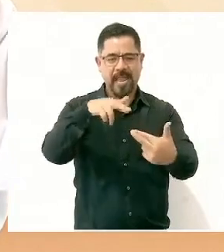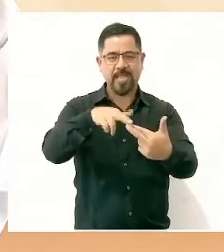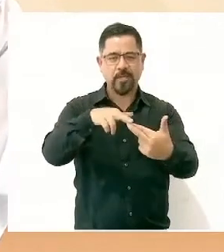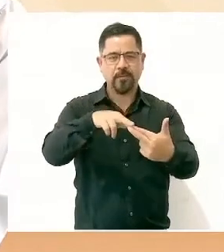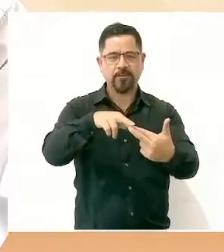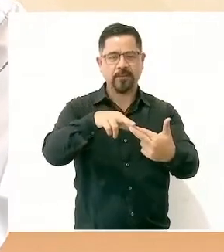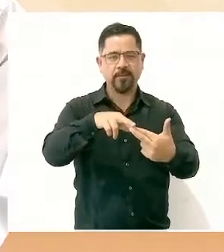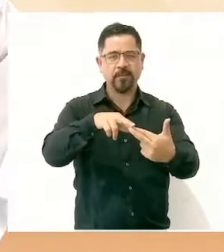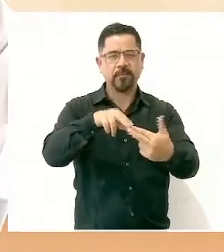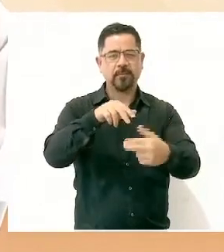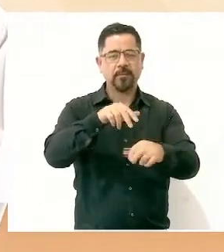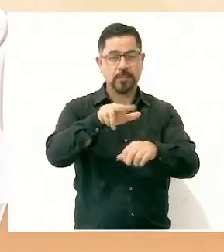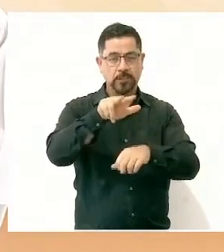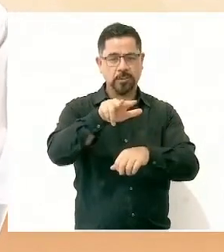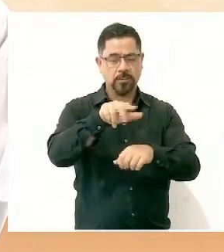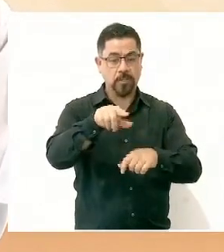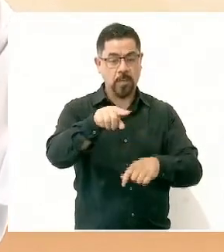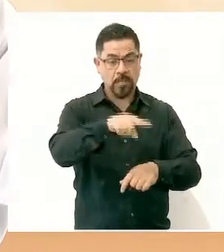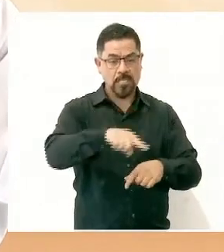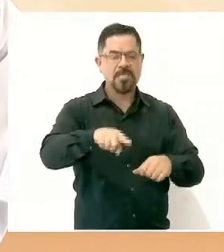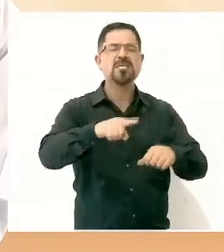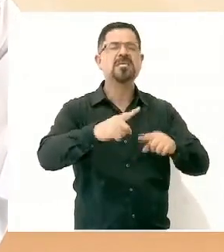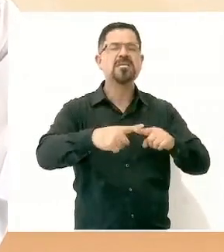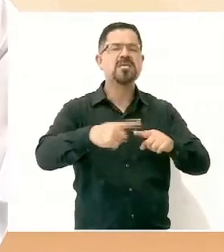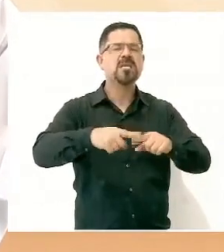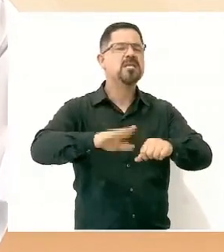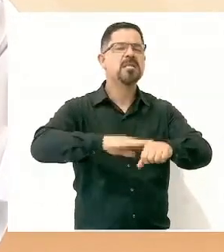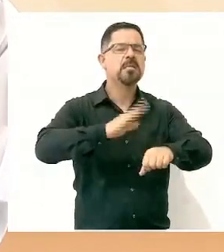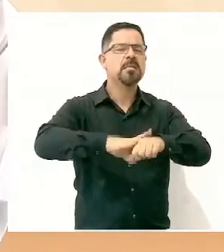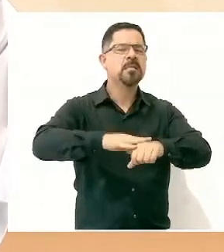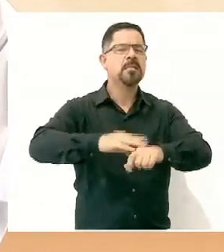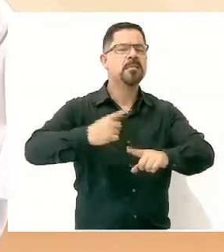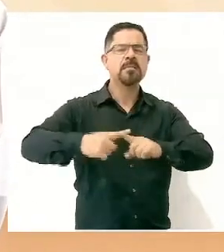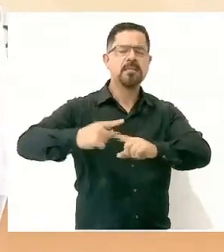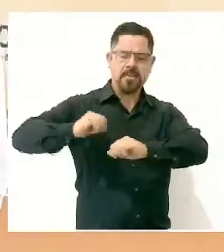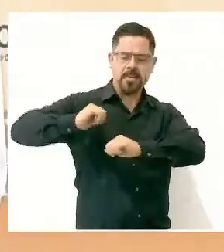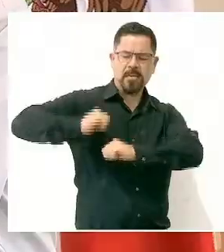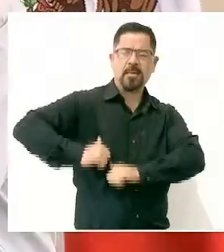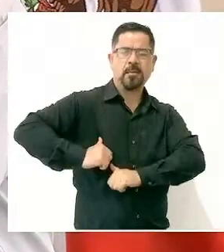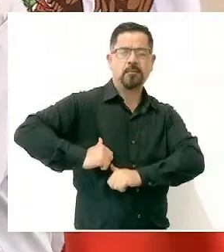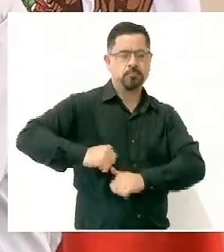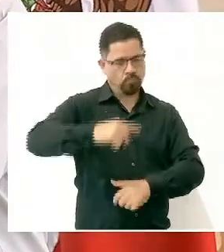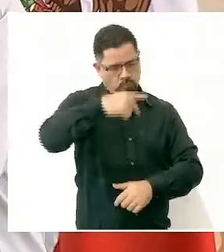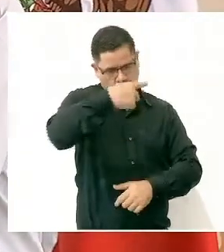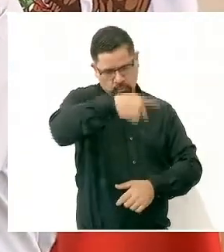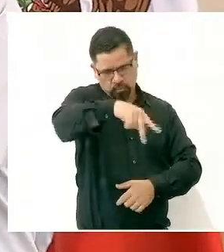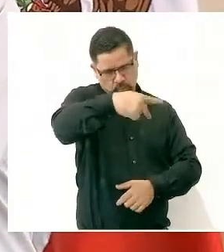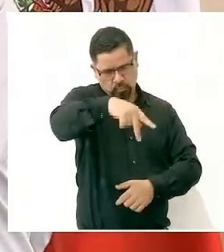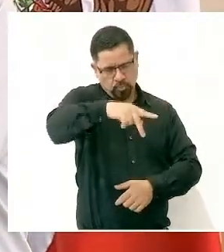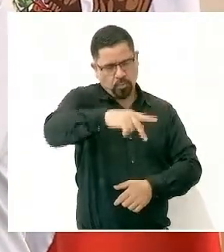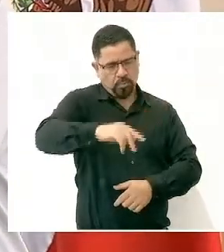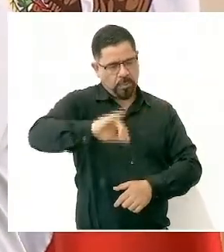lo administren las autoridades tradicionales de los pueblos yaquis.